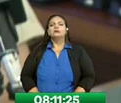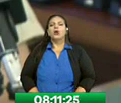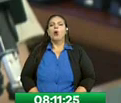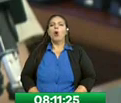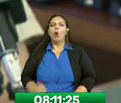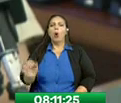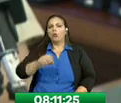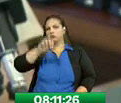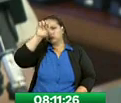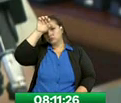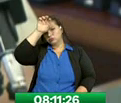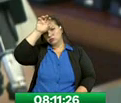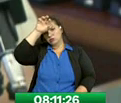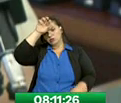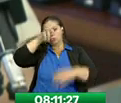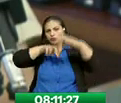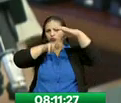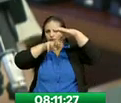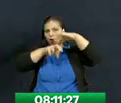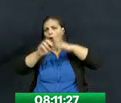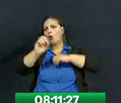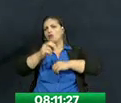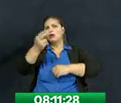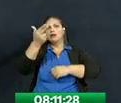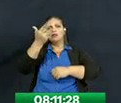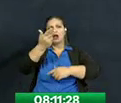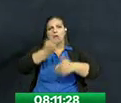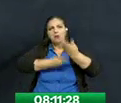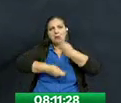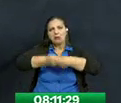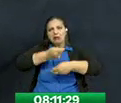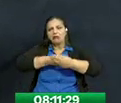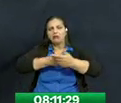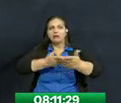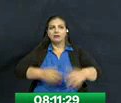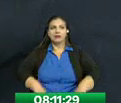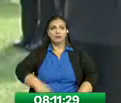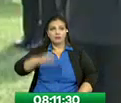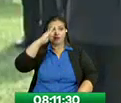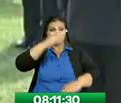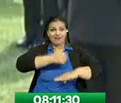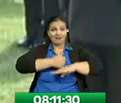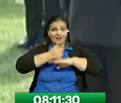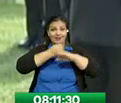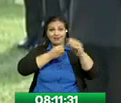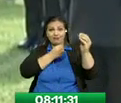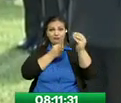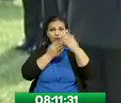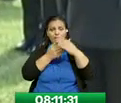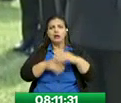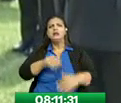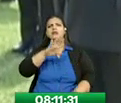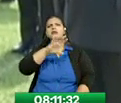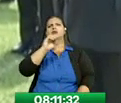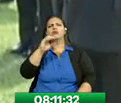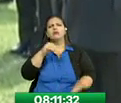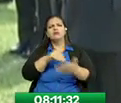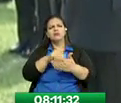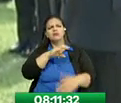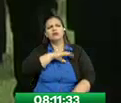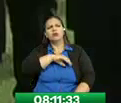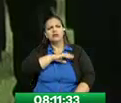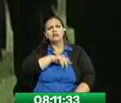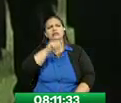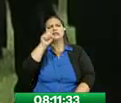minería ilegal, como tráfico de armas. El flamante comandante de policía señaló que los 50.000 policías cuentan con el respaldo del alto